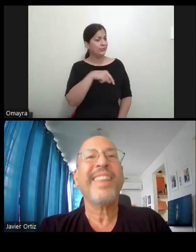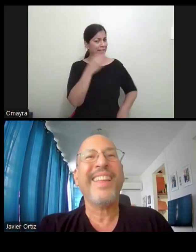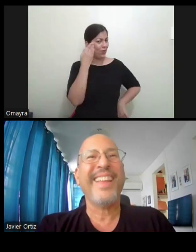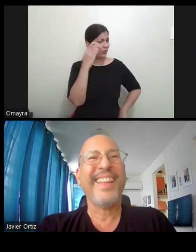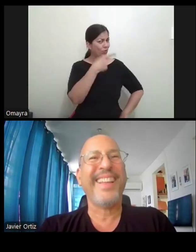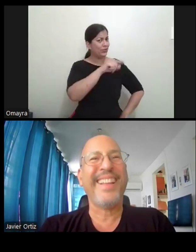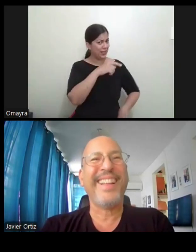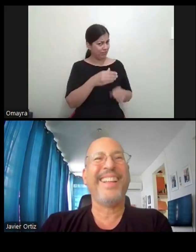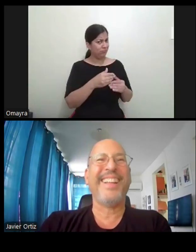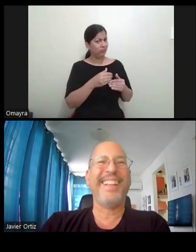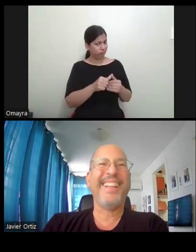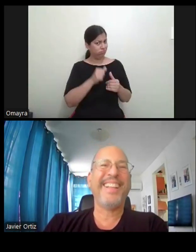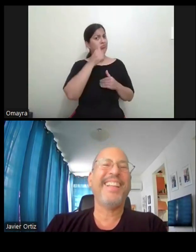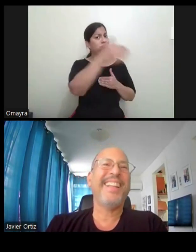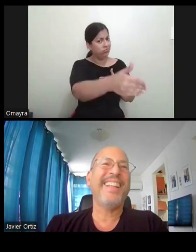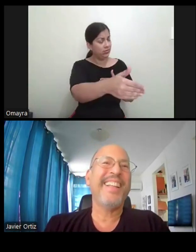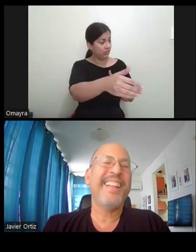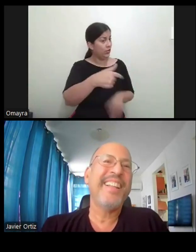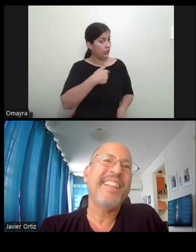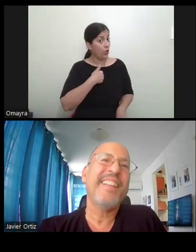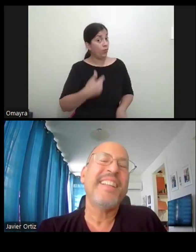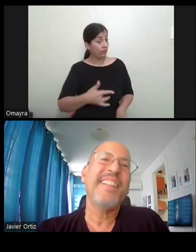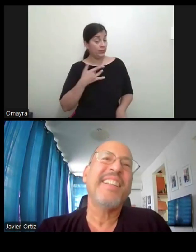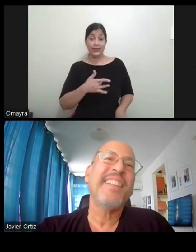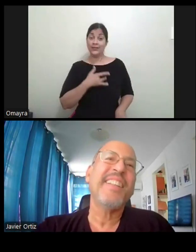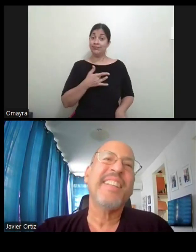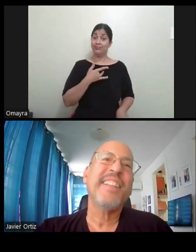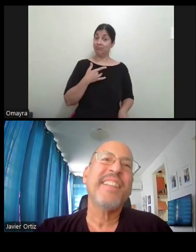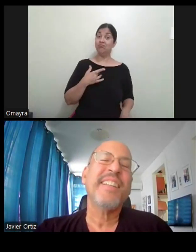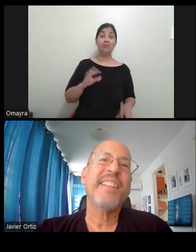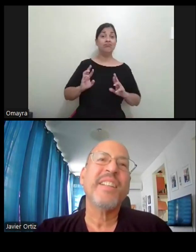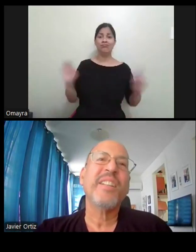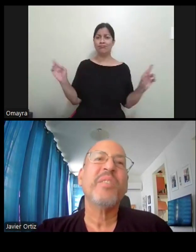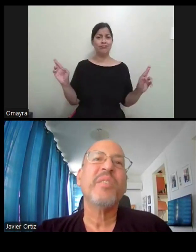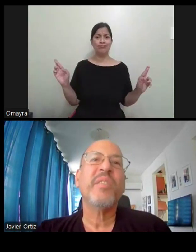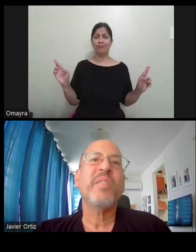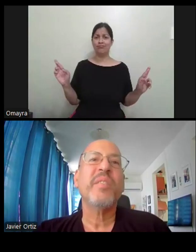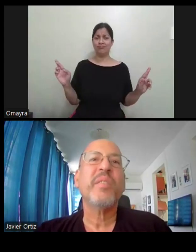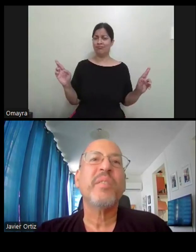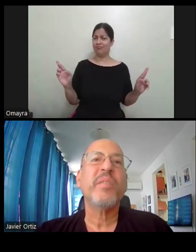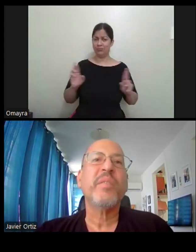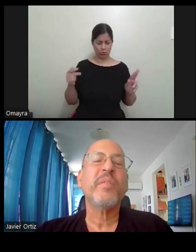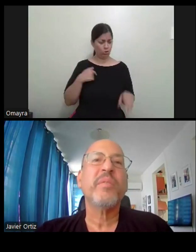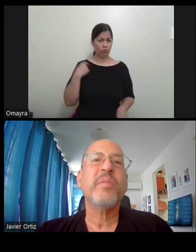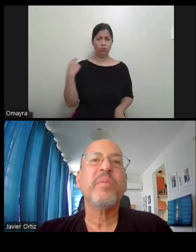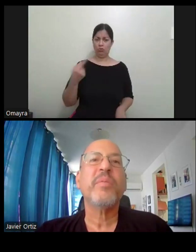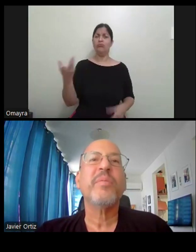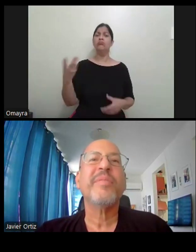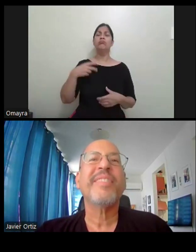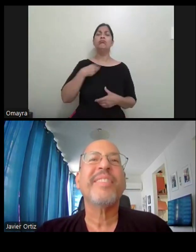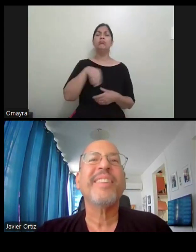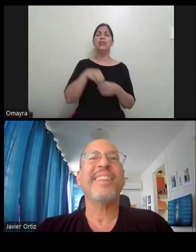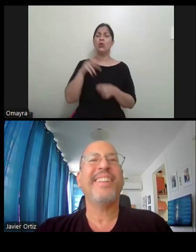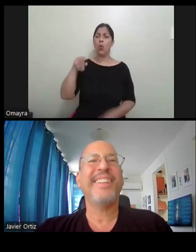están bien adelante. Y yo me sentía muy bien preparada. Yo, a donde quiera que iba, decía, yo soy